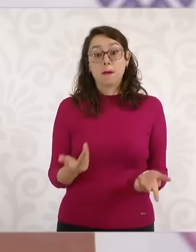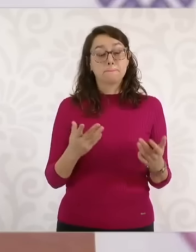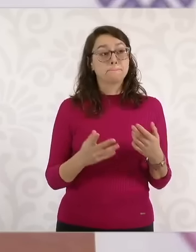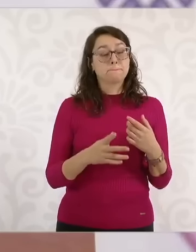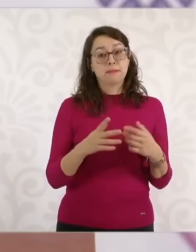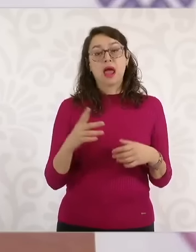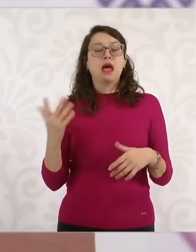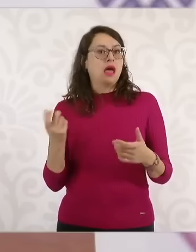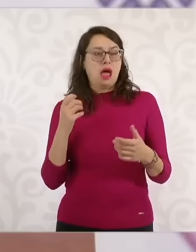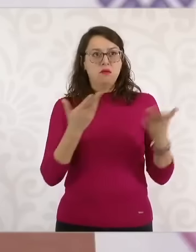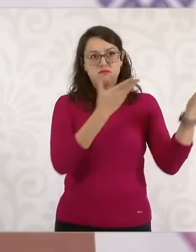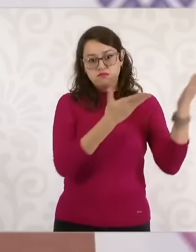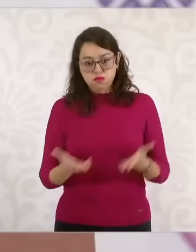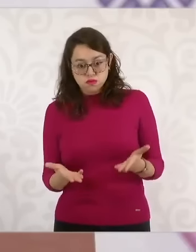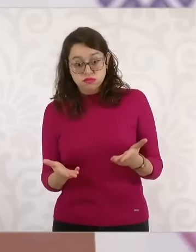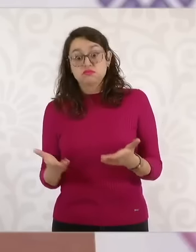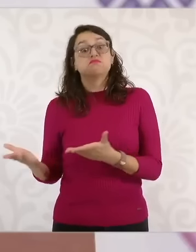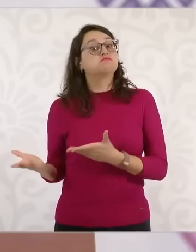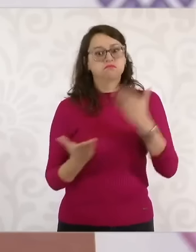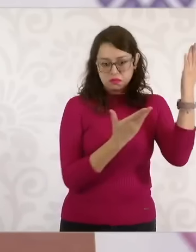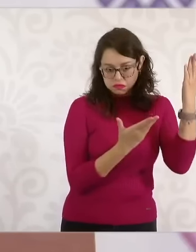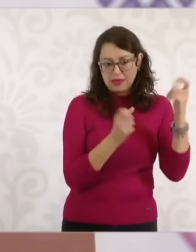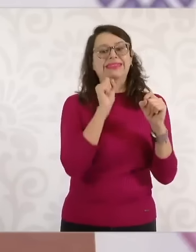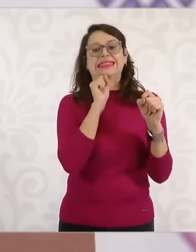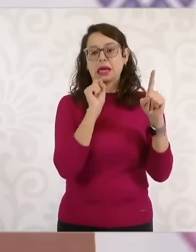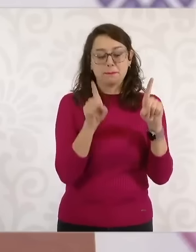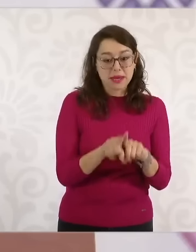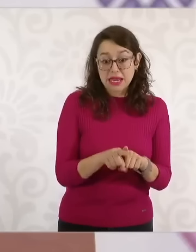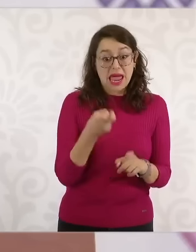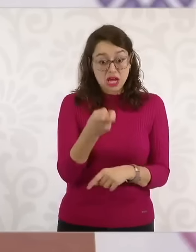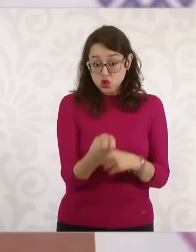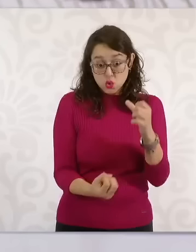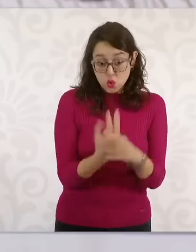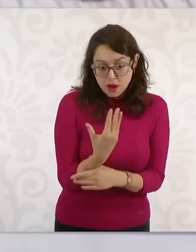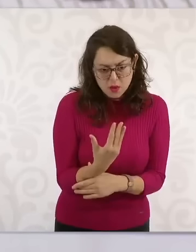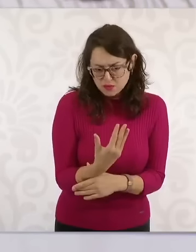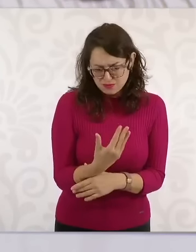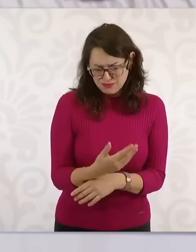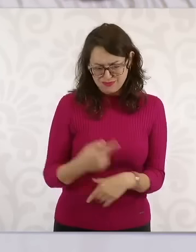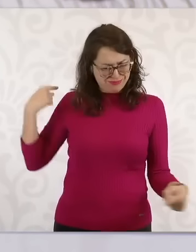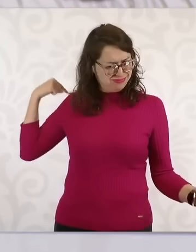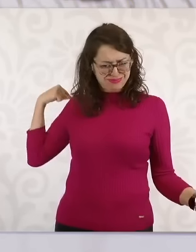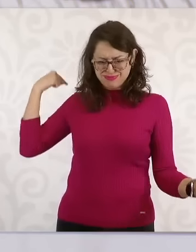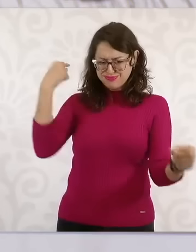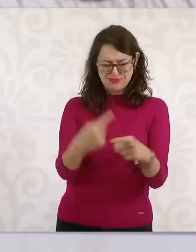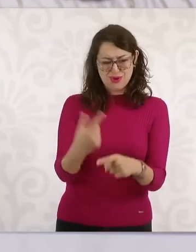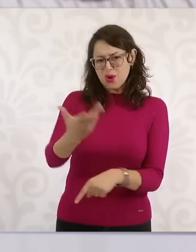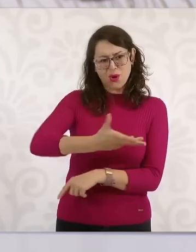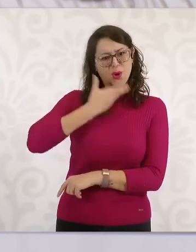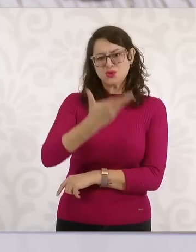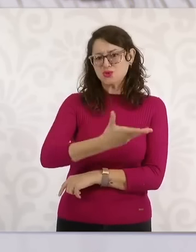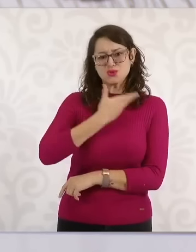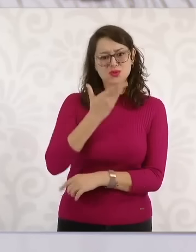como van, y no es nueva, así como van, ahora pues hecho más visible, personas de México,